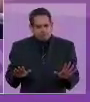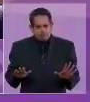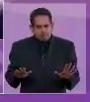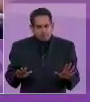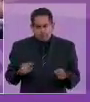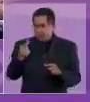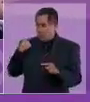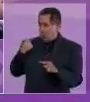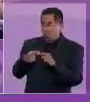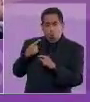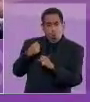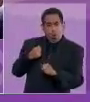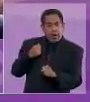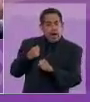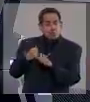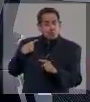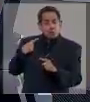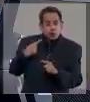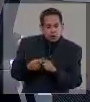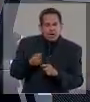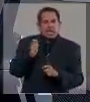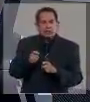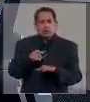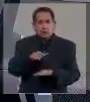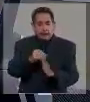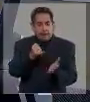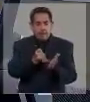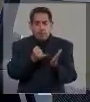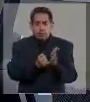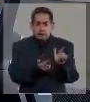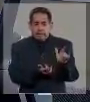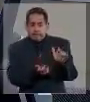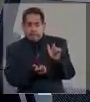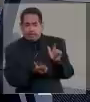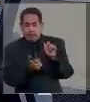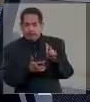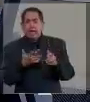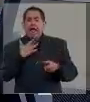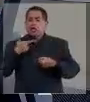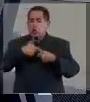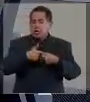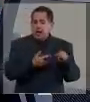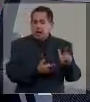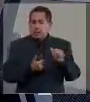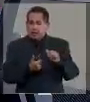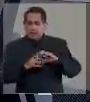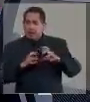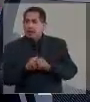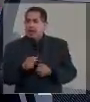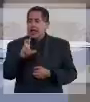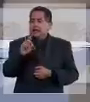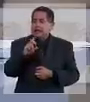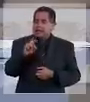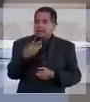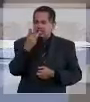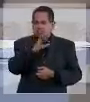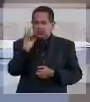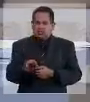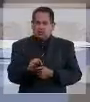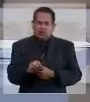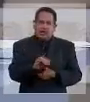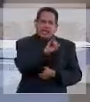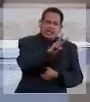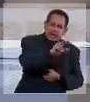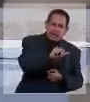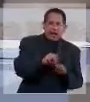año, el promedio de los impuestos que se cobraron por un litro de gasolina fue 33%, entre IEPS, IVA, es decir, todas